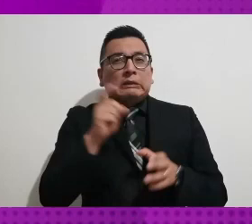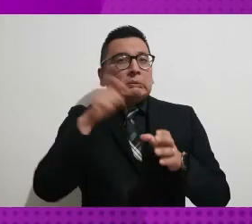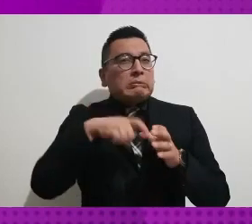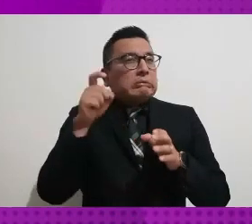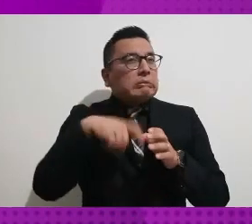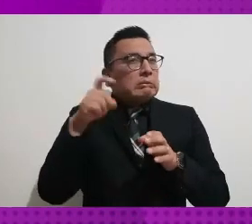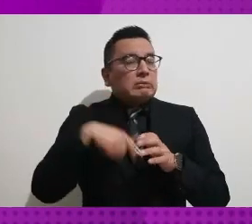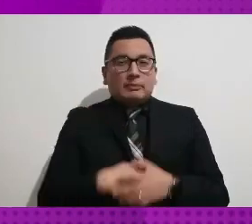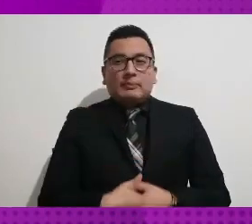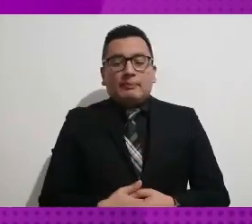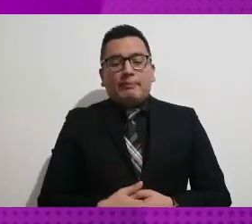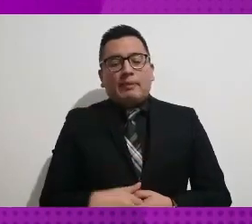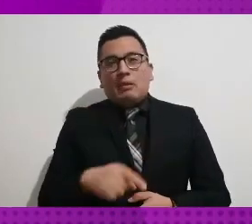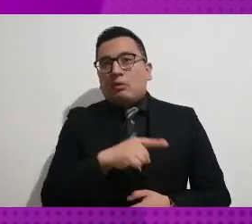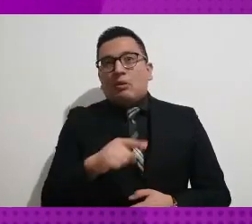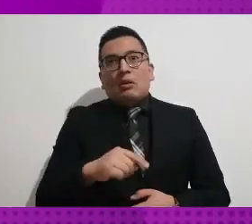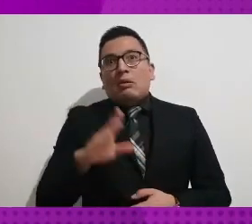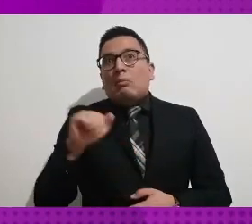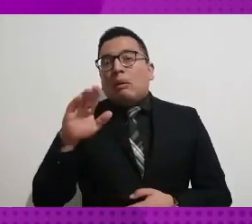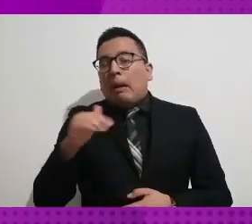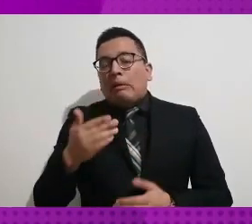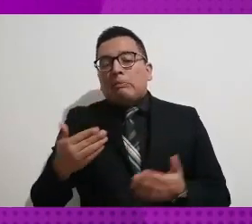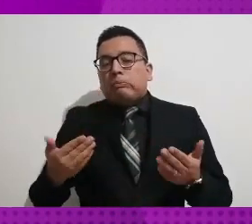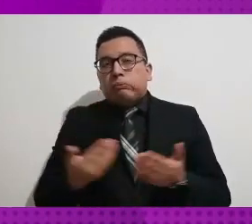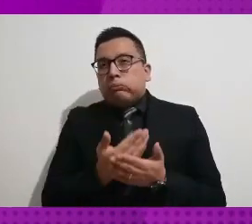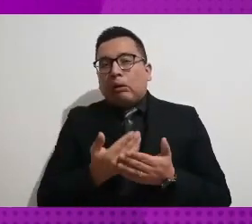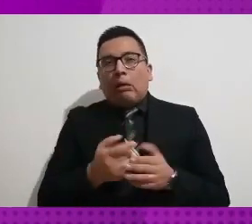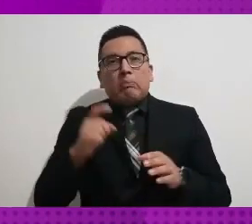casi todos son desde bebés que ingresan.